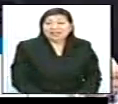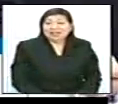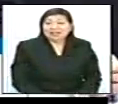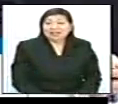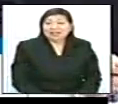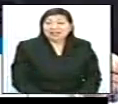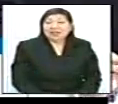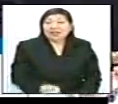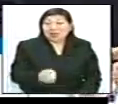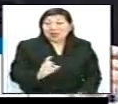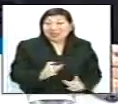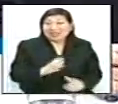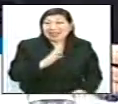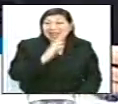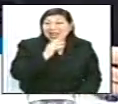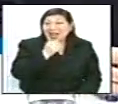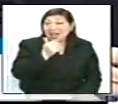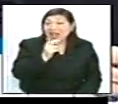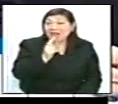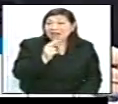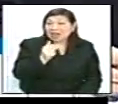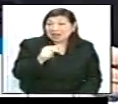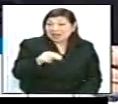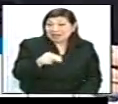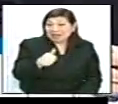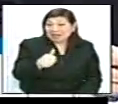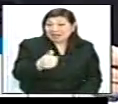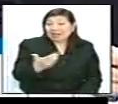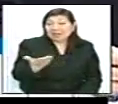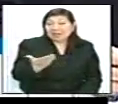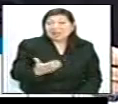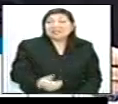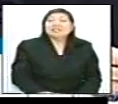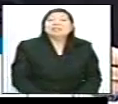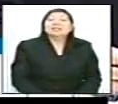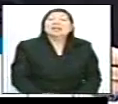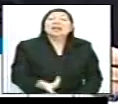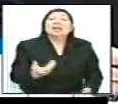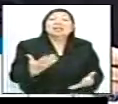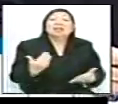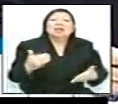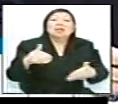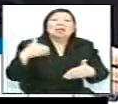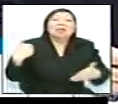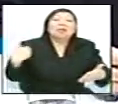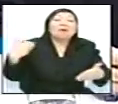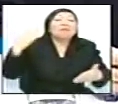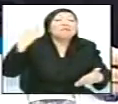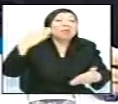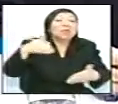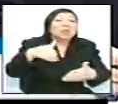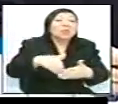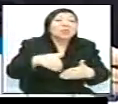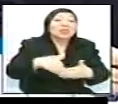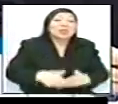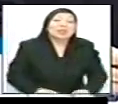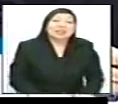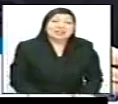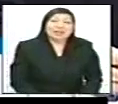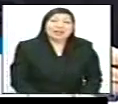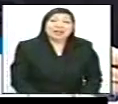propio, Marco Arana, sí, pues, él está postulando como